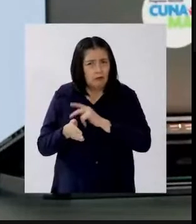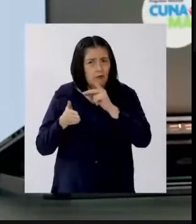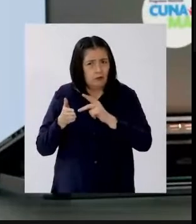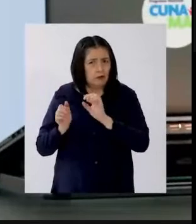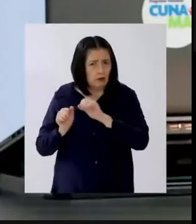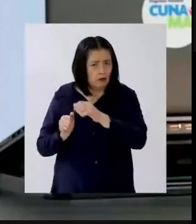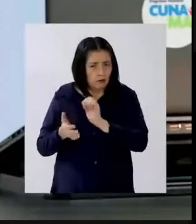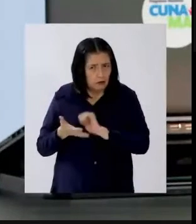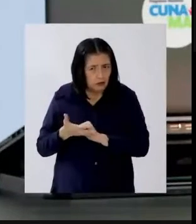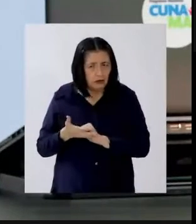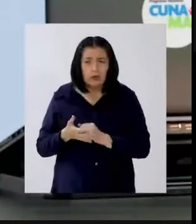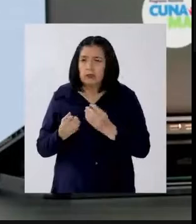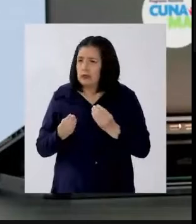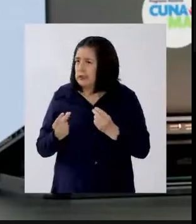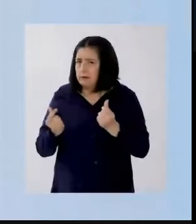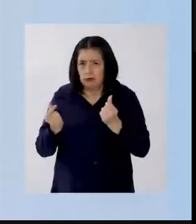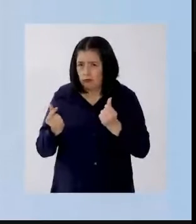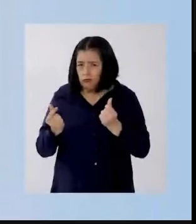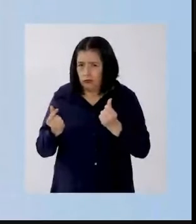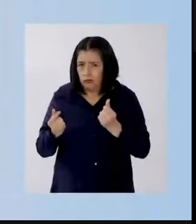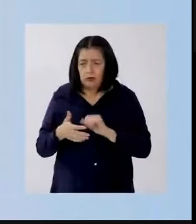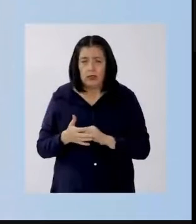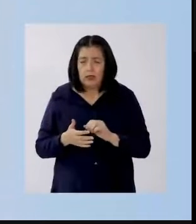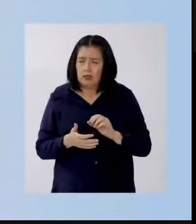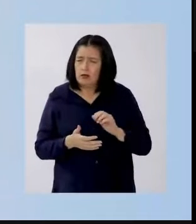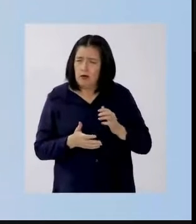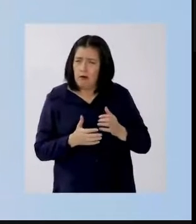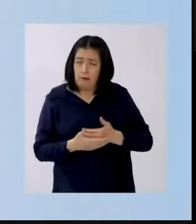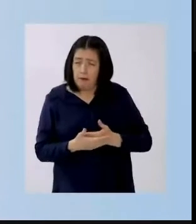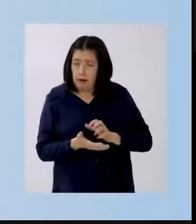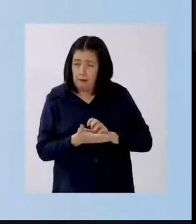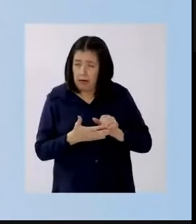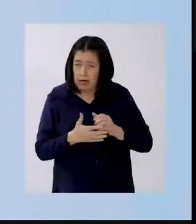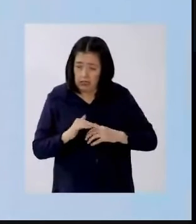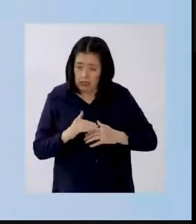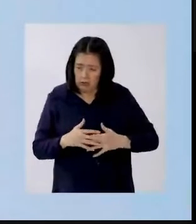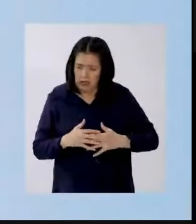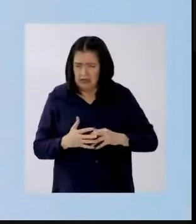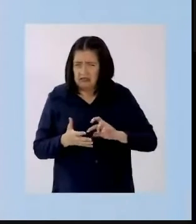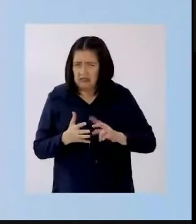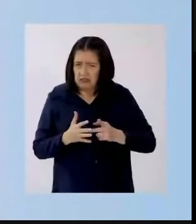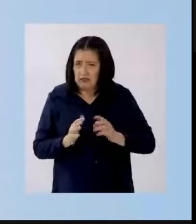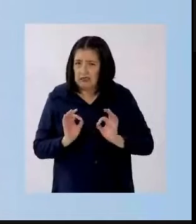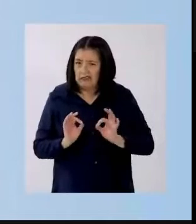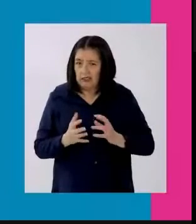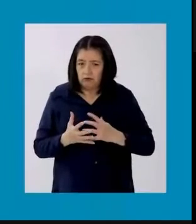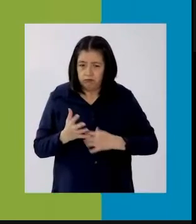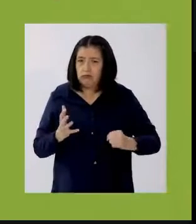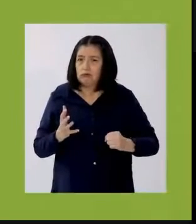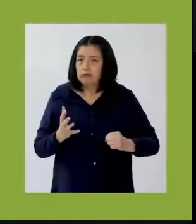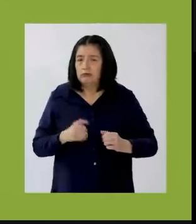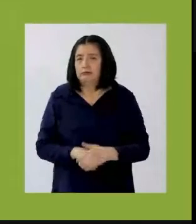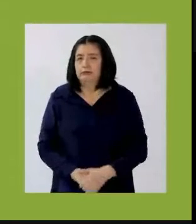de la salud en forma inmediata. En los primeros meses, esto puede significar una amenaza de aborto.